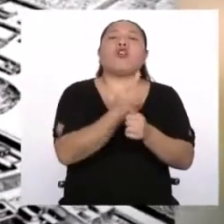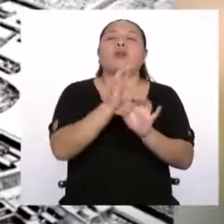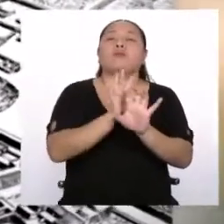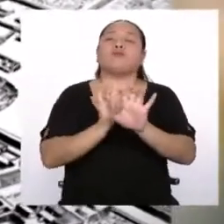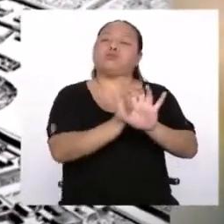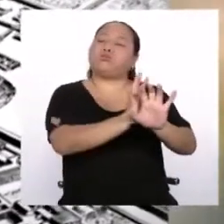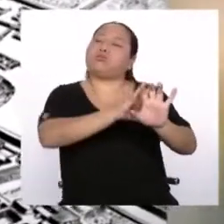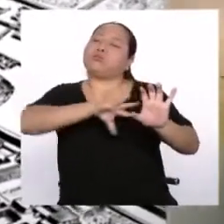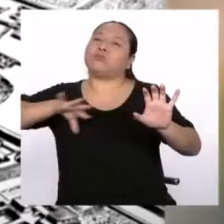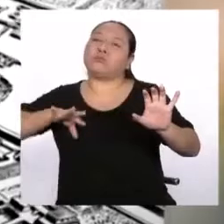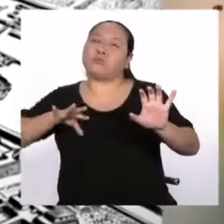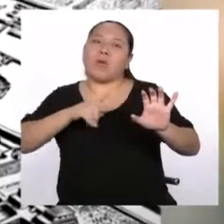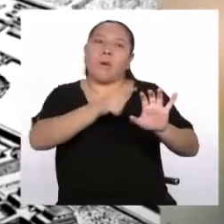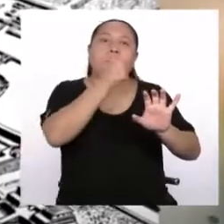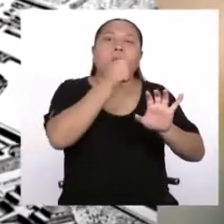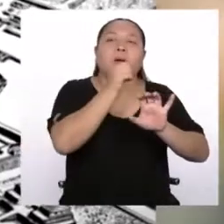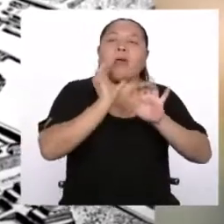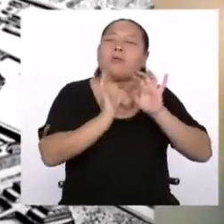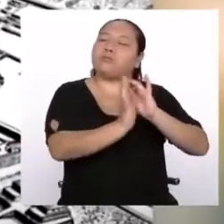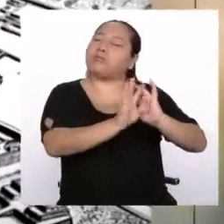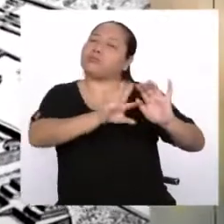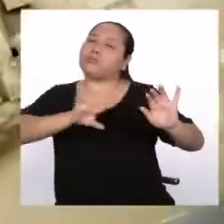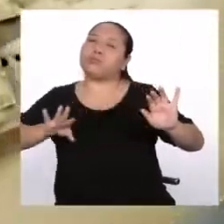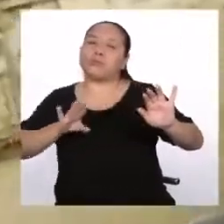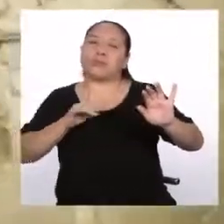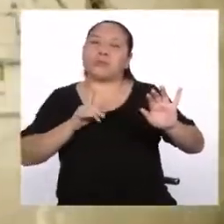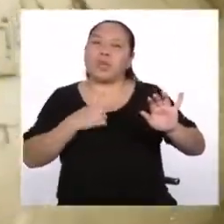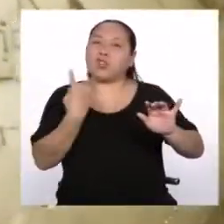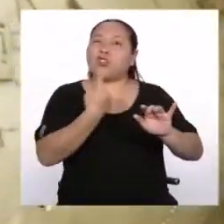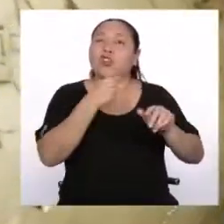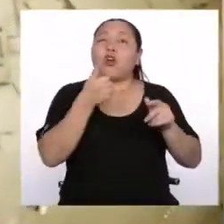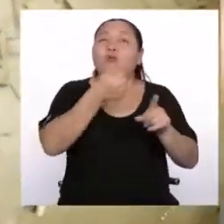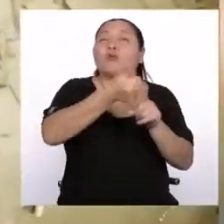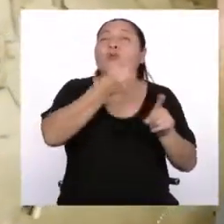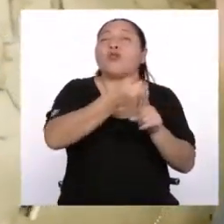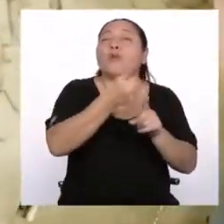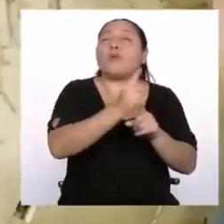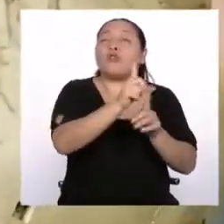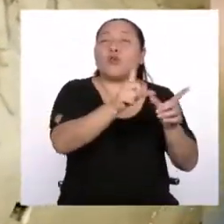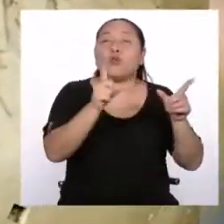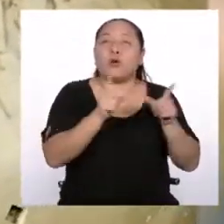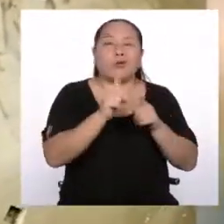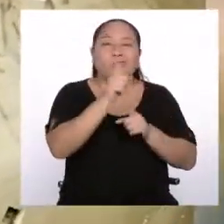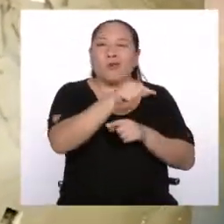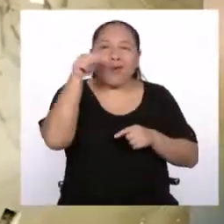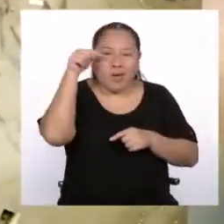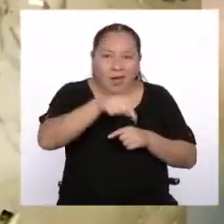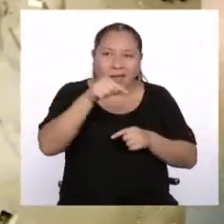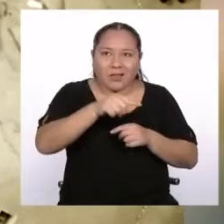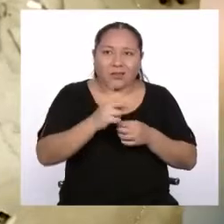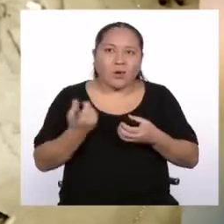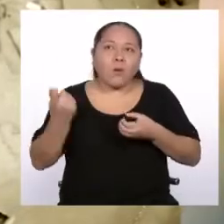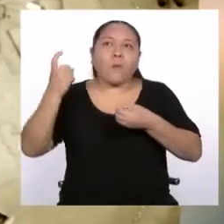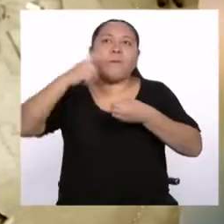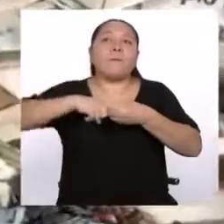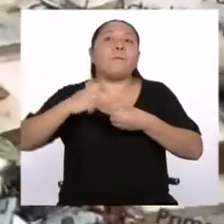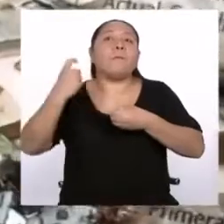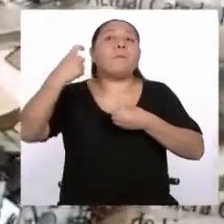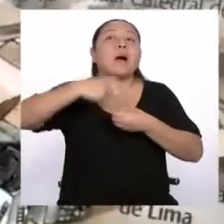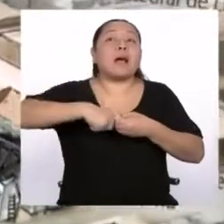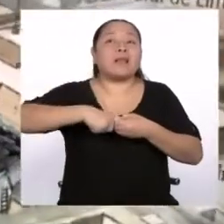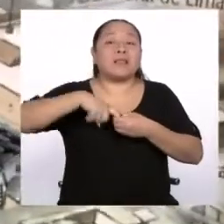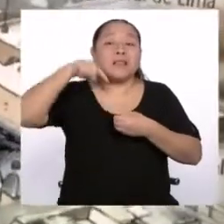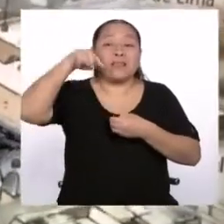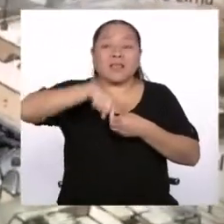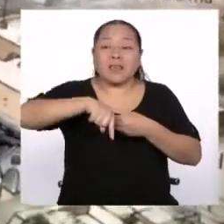coto privado de nadie, ni de ninguna institución, sino que forman parte o deberían formar parte de